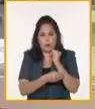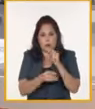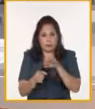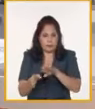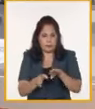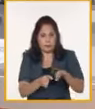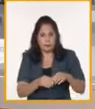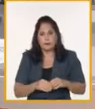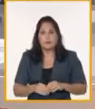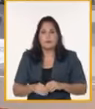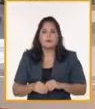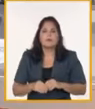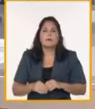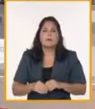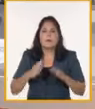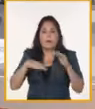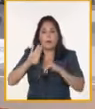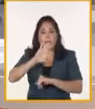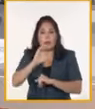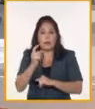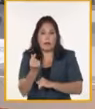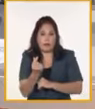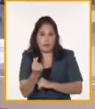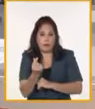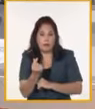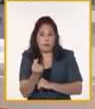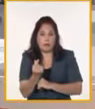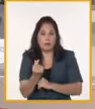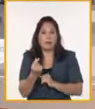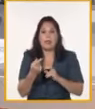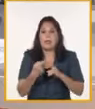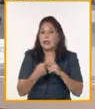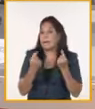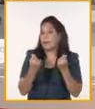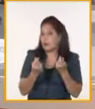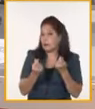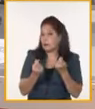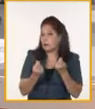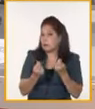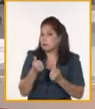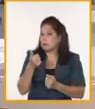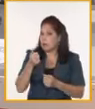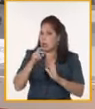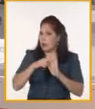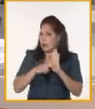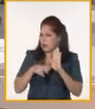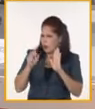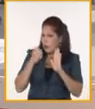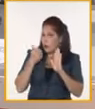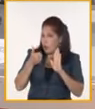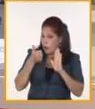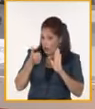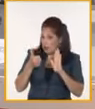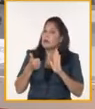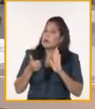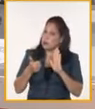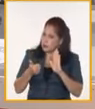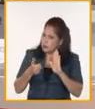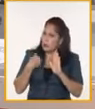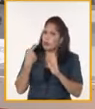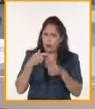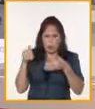que al Ministerio de finanzas y precios le ha venido muy bien la las regulaciones nueva la actualización Sí